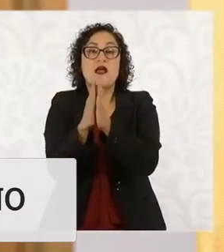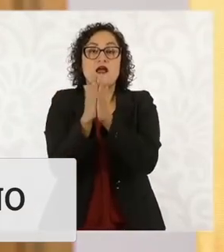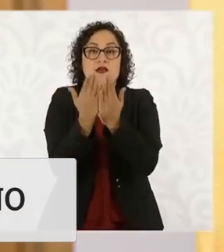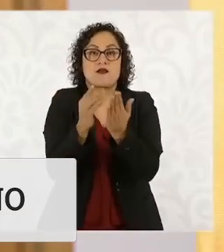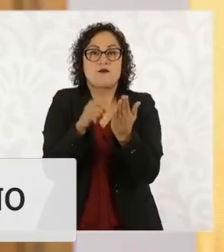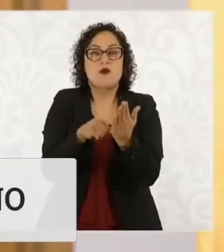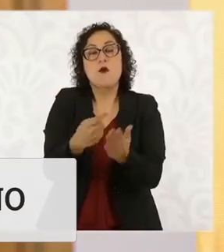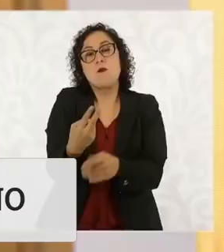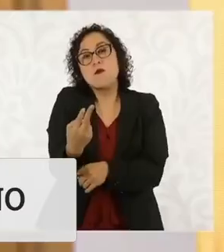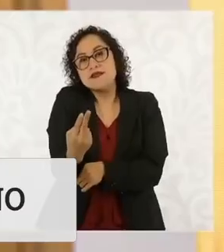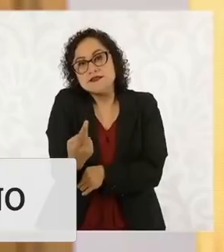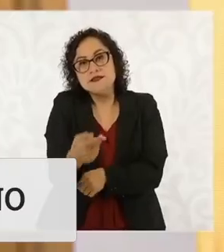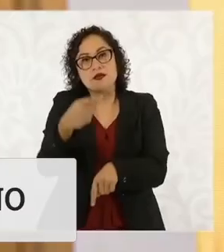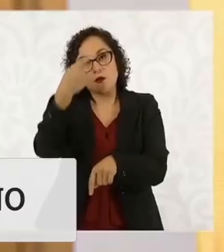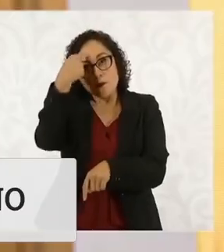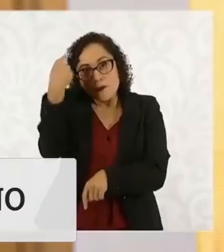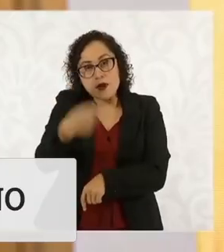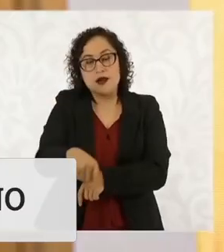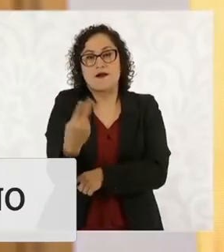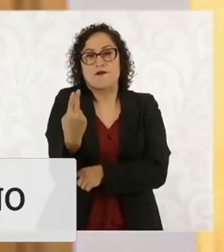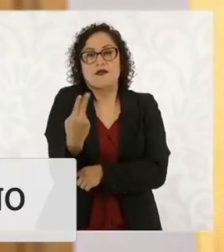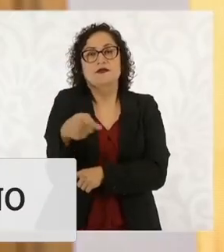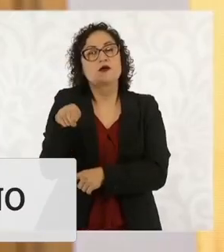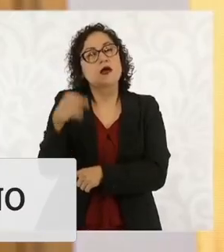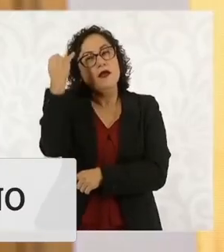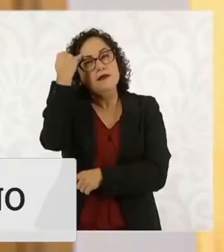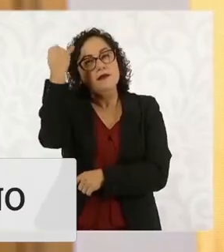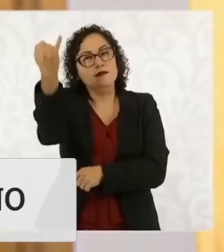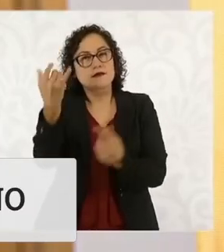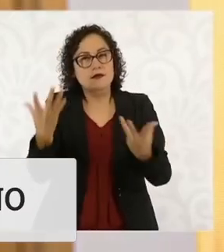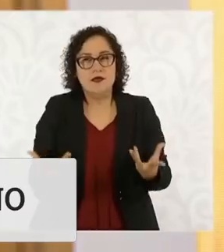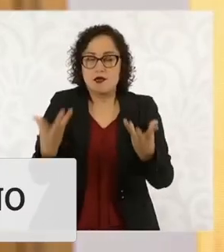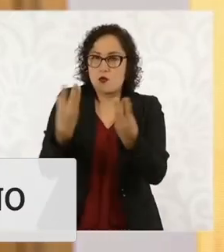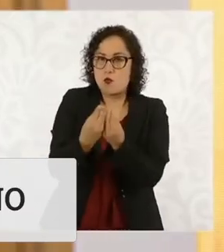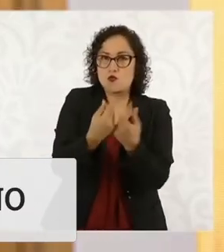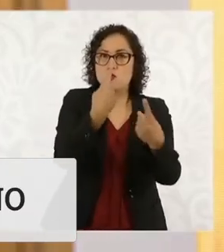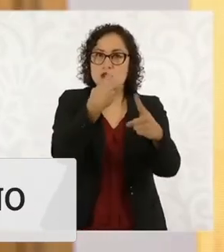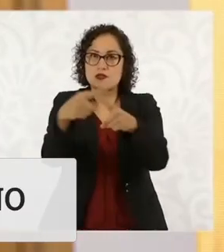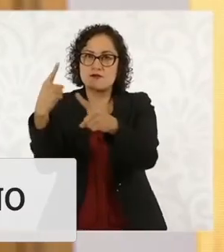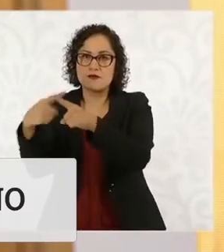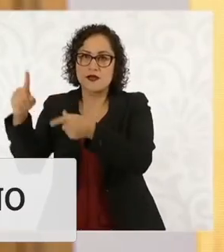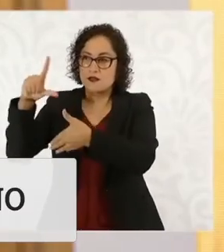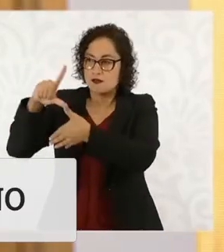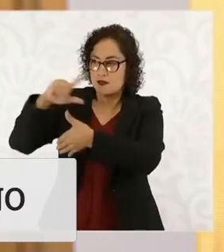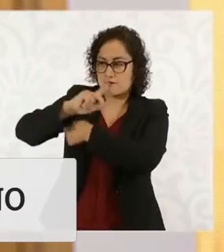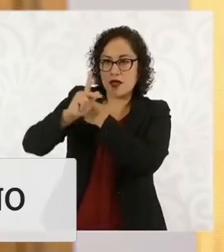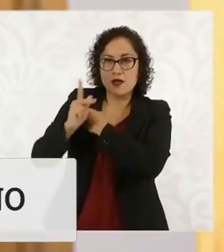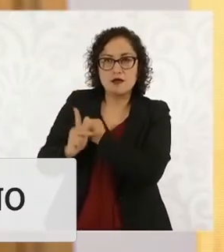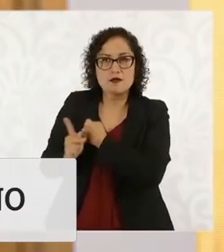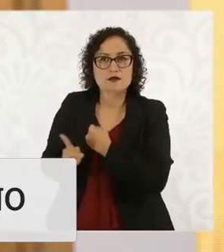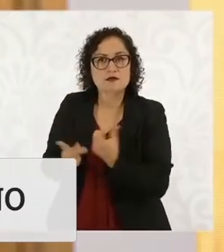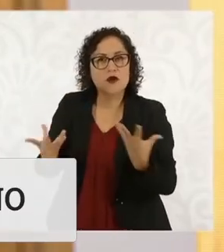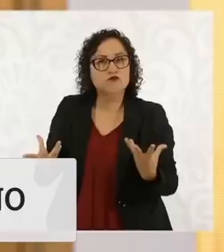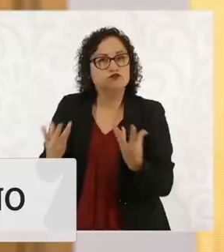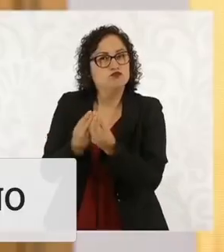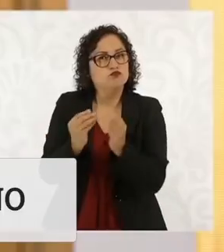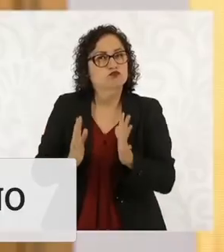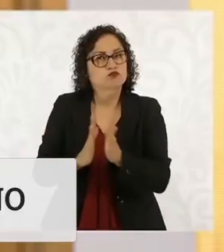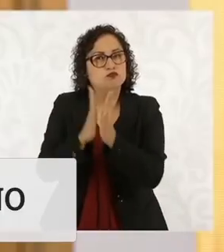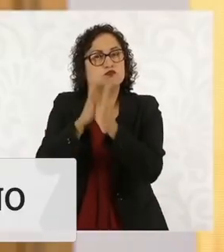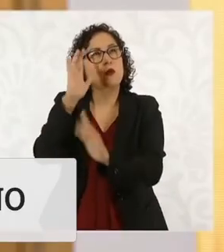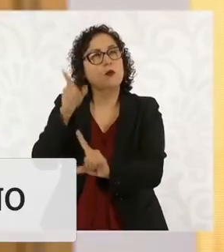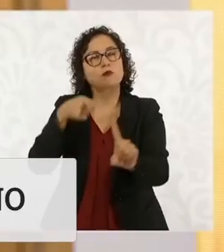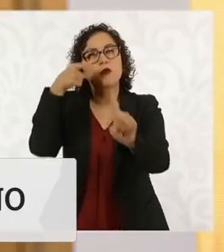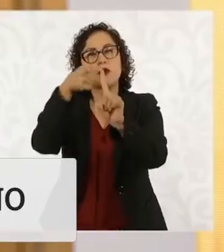25, una iniciativa conjunta que hemos hecho con diversos países de América Latina con el compromiso